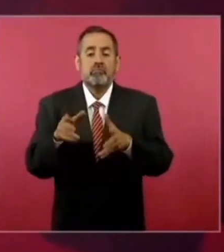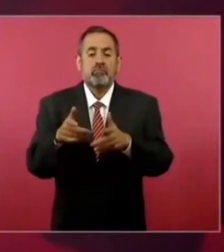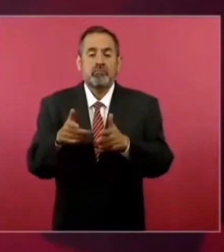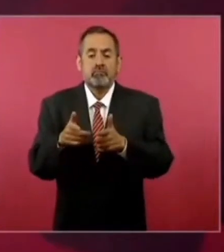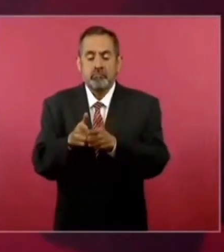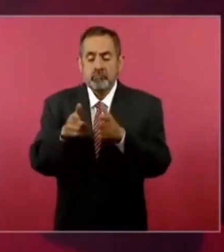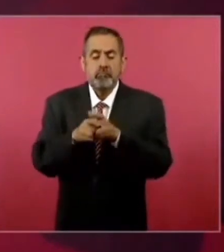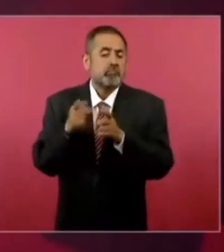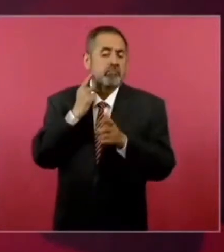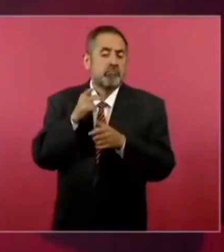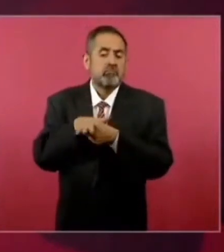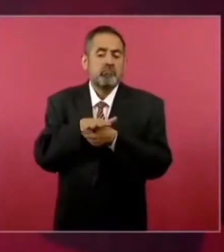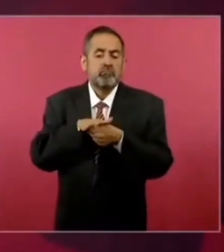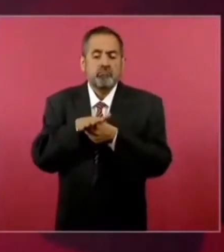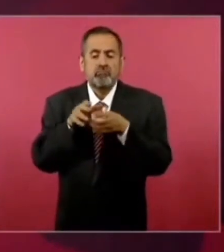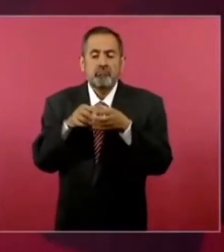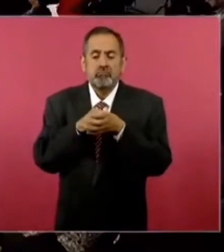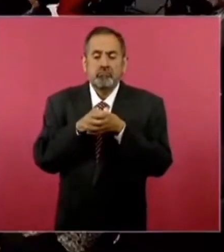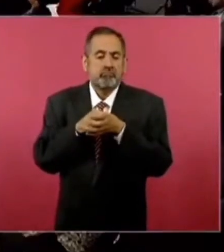regionales